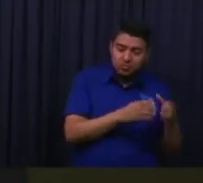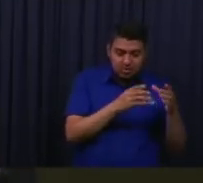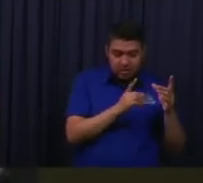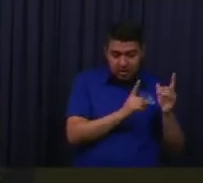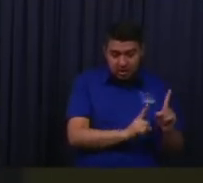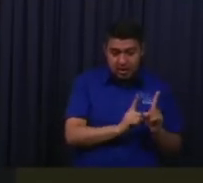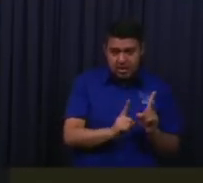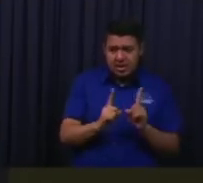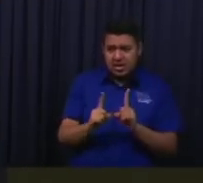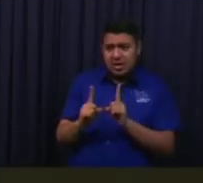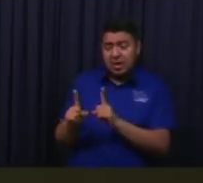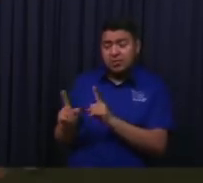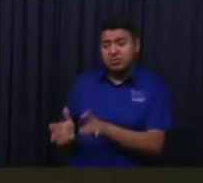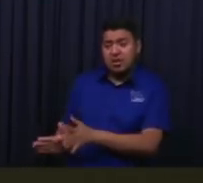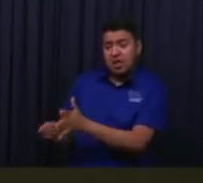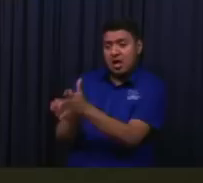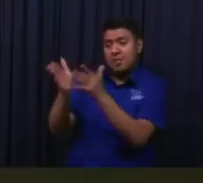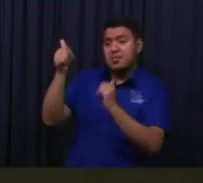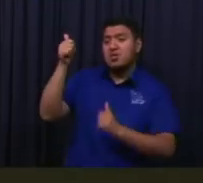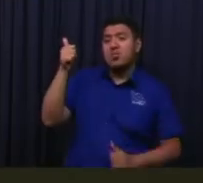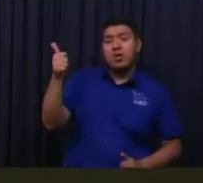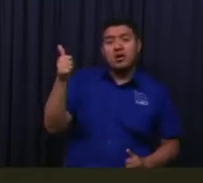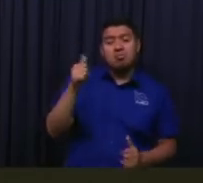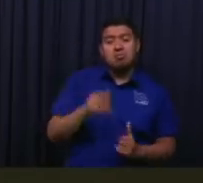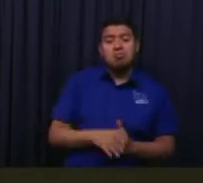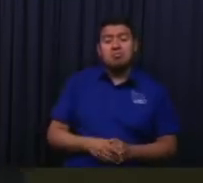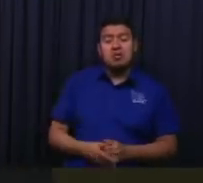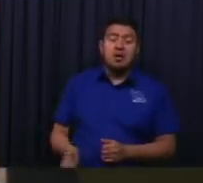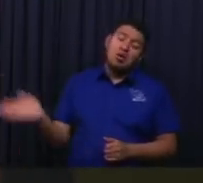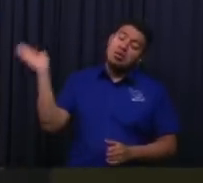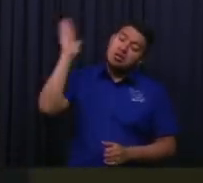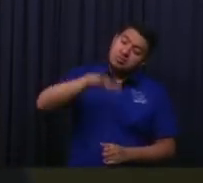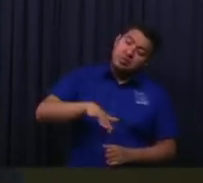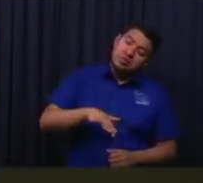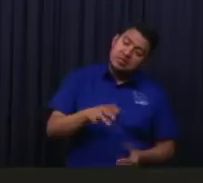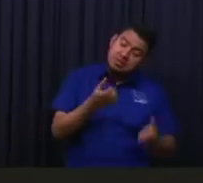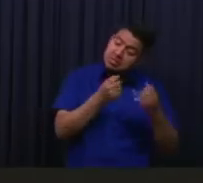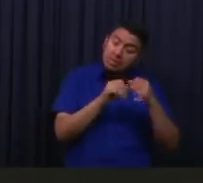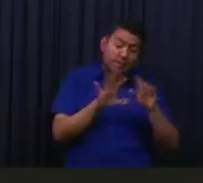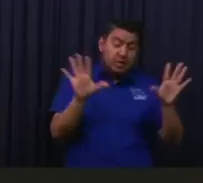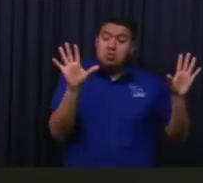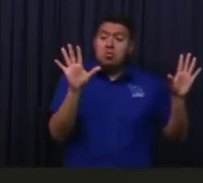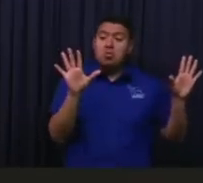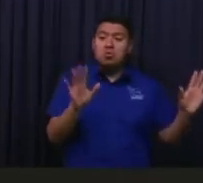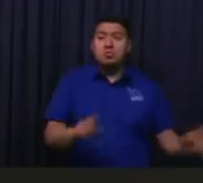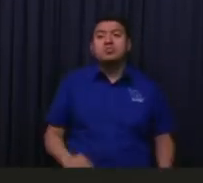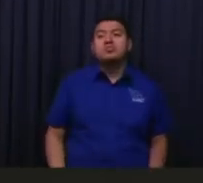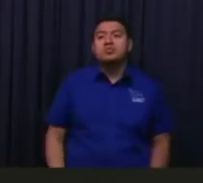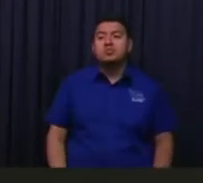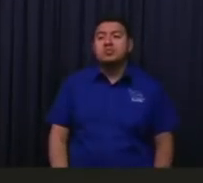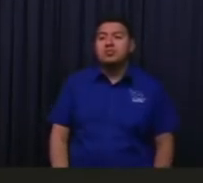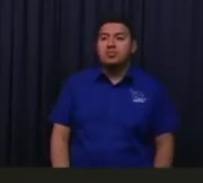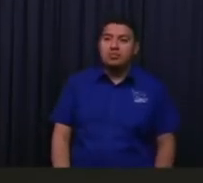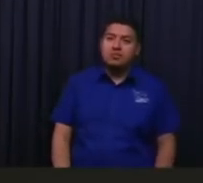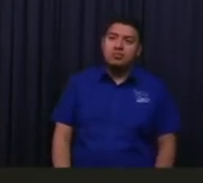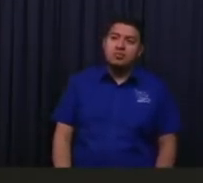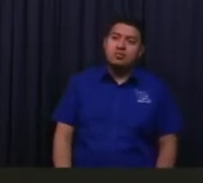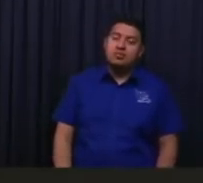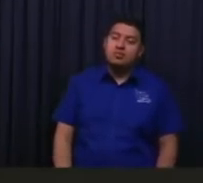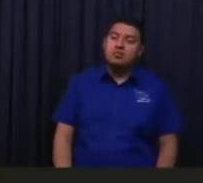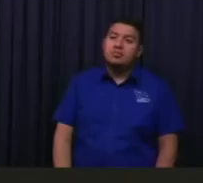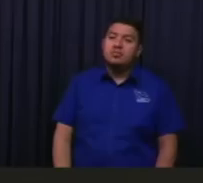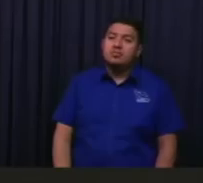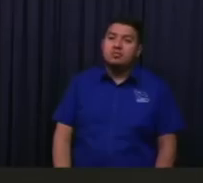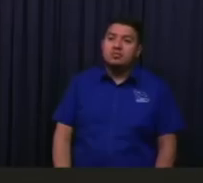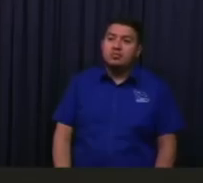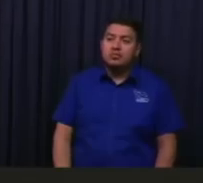y solo la puse, y al día siguiente se me volvió a desaparecer. Pero tú sabes que de los que me diste, ni uno solo se me perdió, solamente